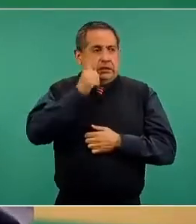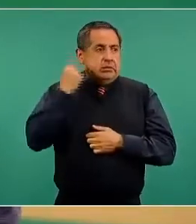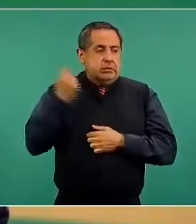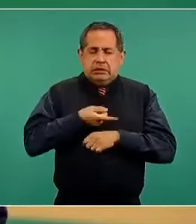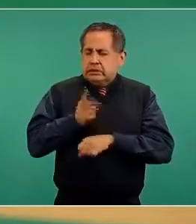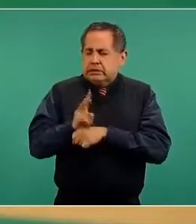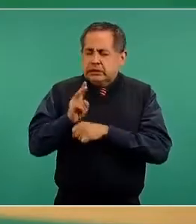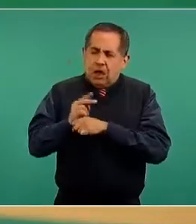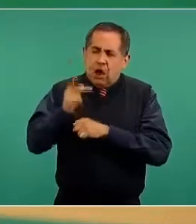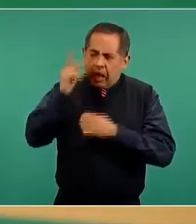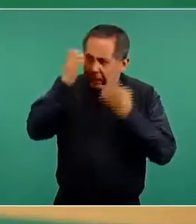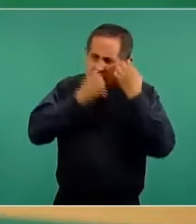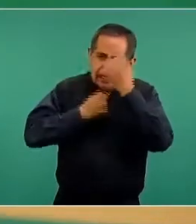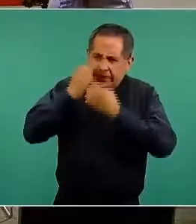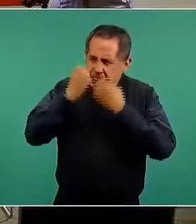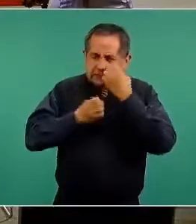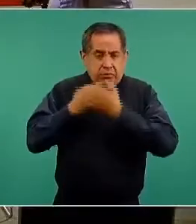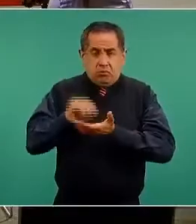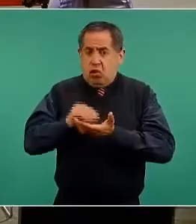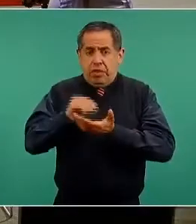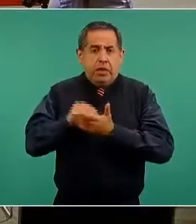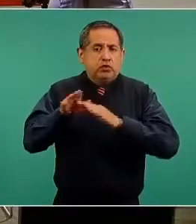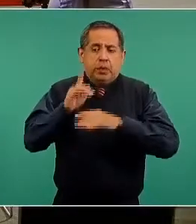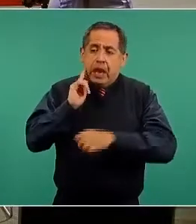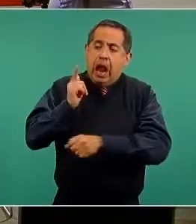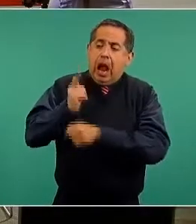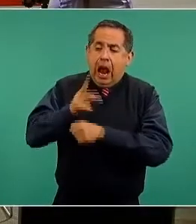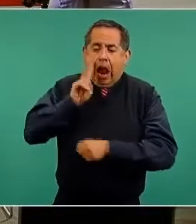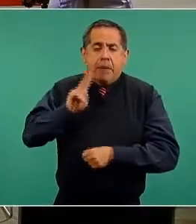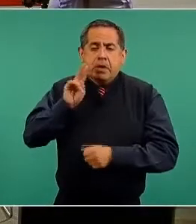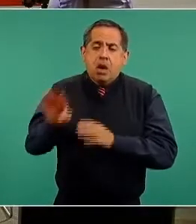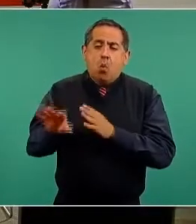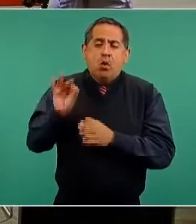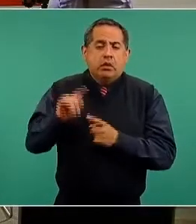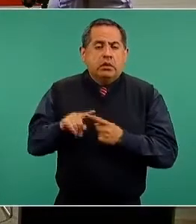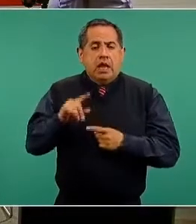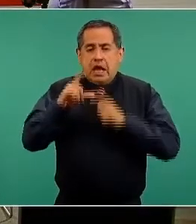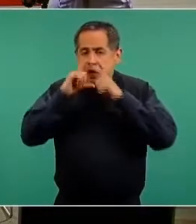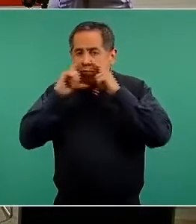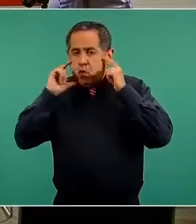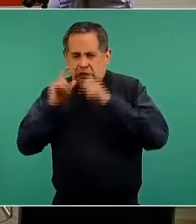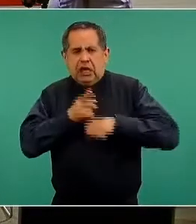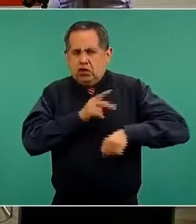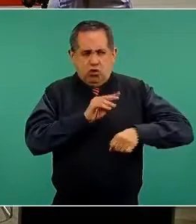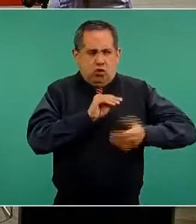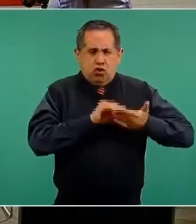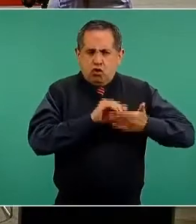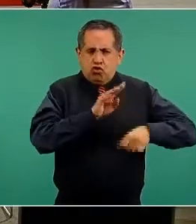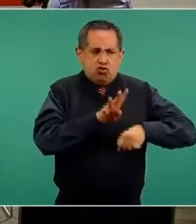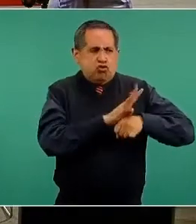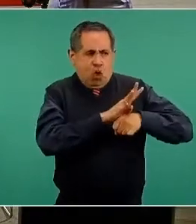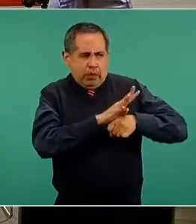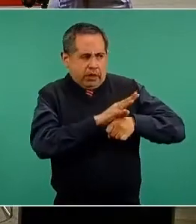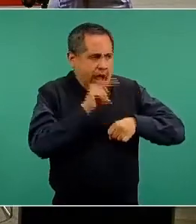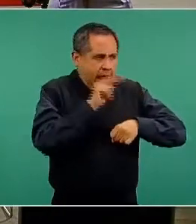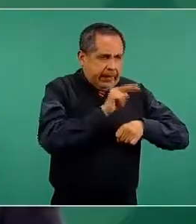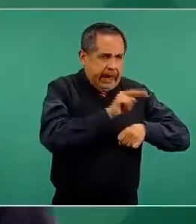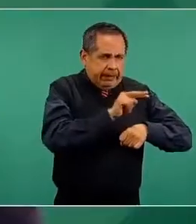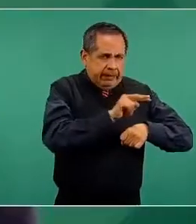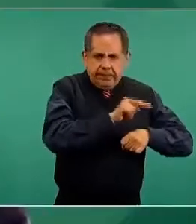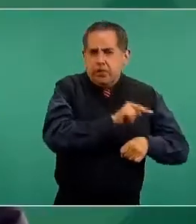influenza ha mantenido su curso independientemente de que estamos vigilando COVID. No se detuvo, no es que se